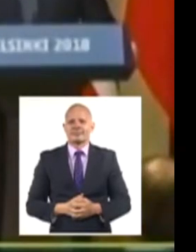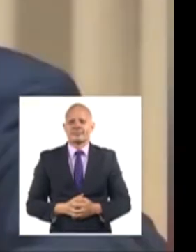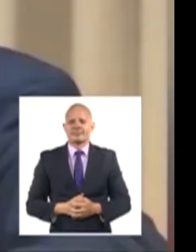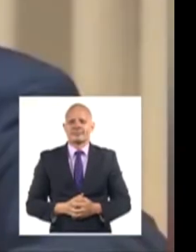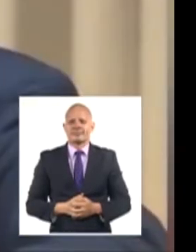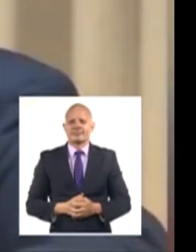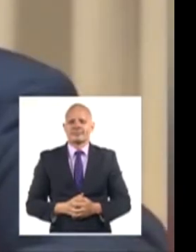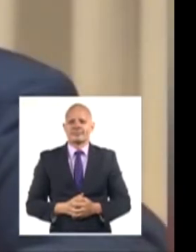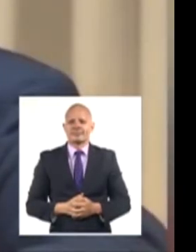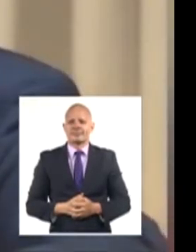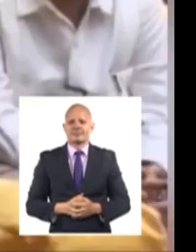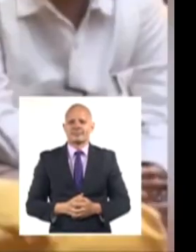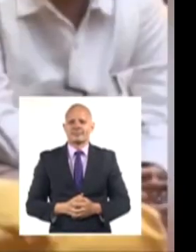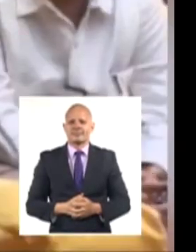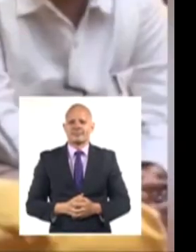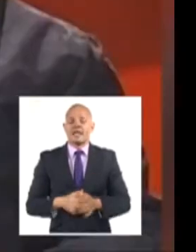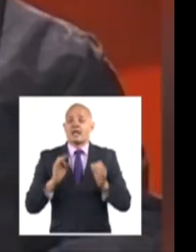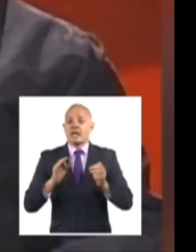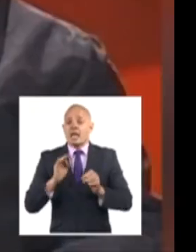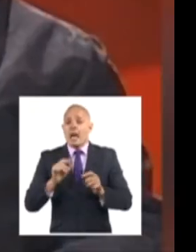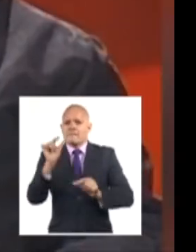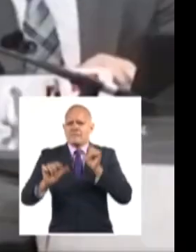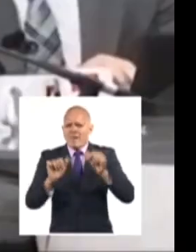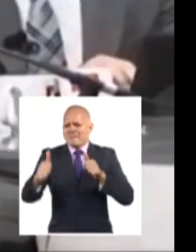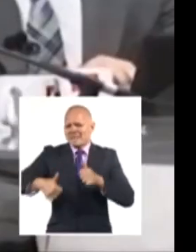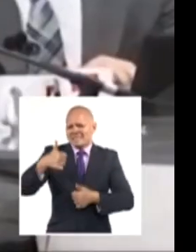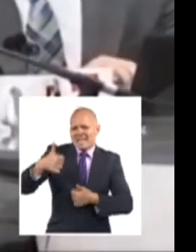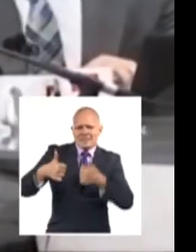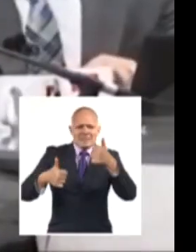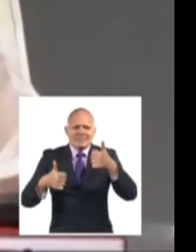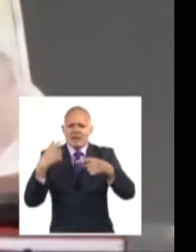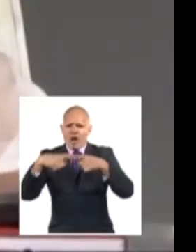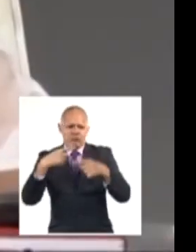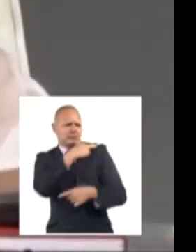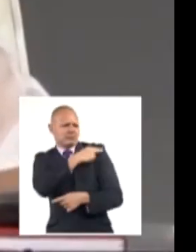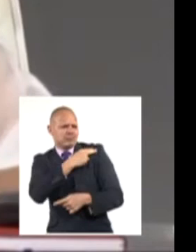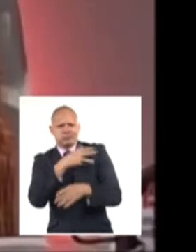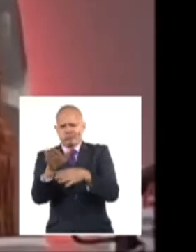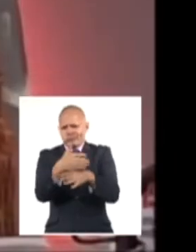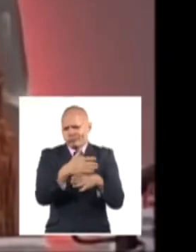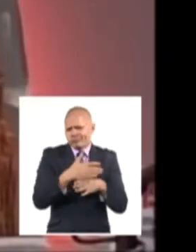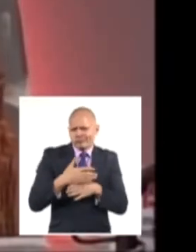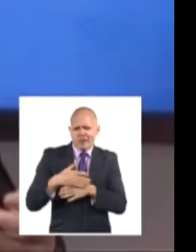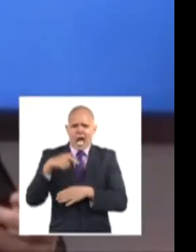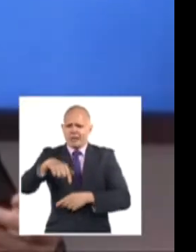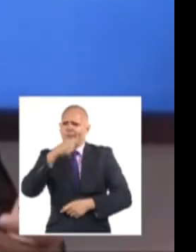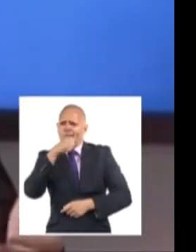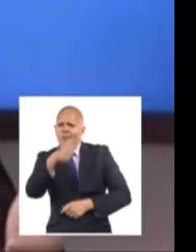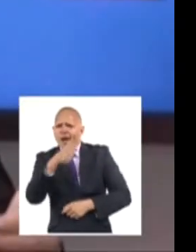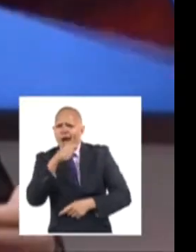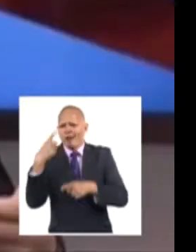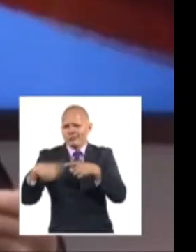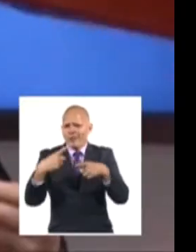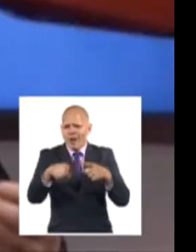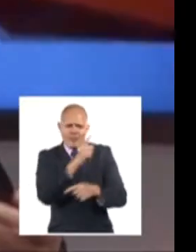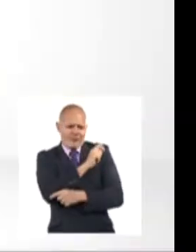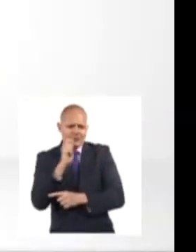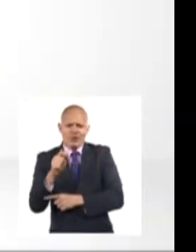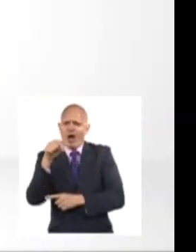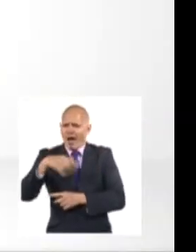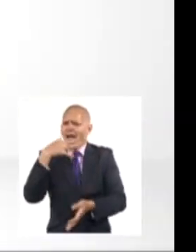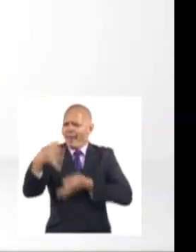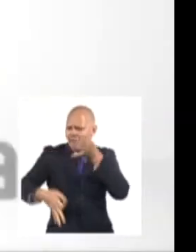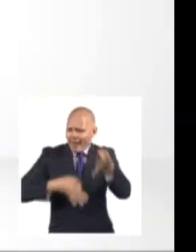con el testimonio de los protagonistas y el análisis de reconocidos académicos periodistas y otros invitados